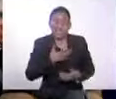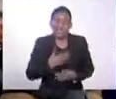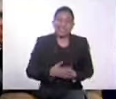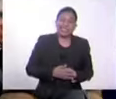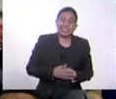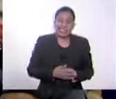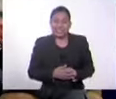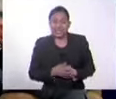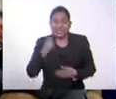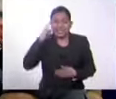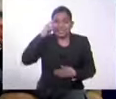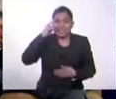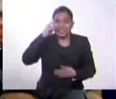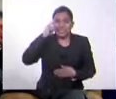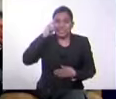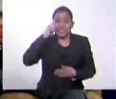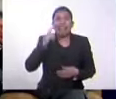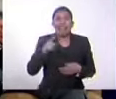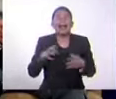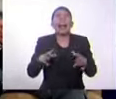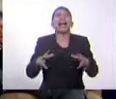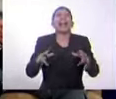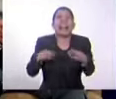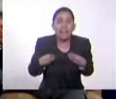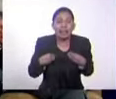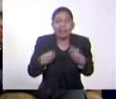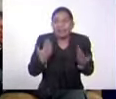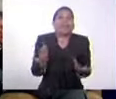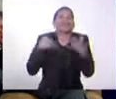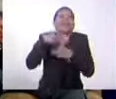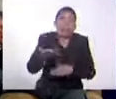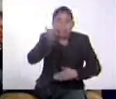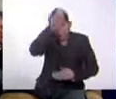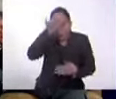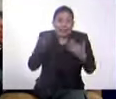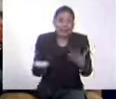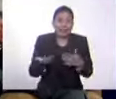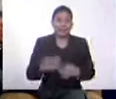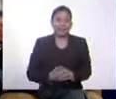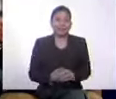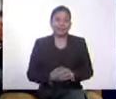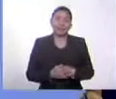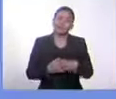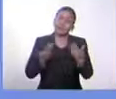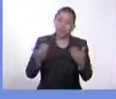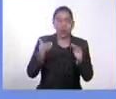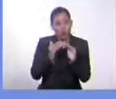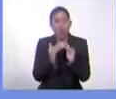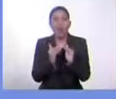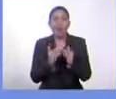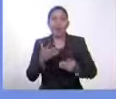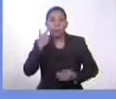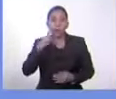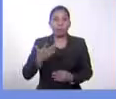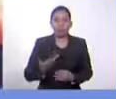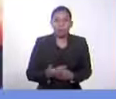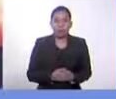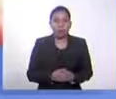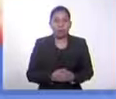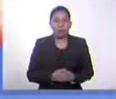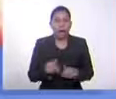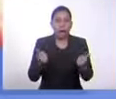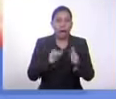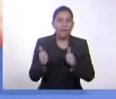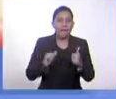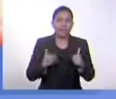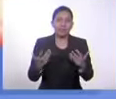tú llegues a una situación como la que estamos mencionando. También podría pasar, por ejemplo, cuando de